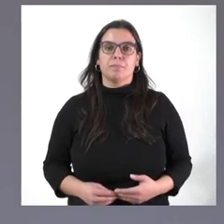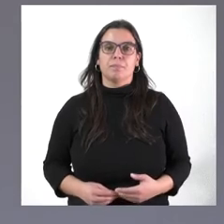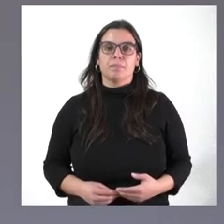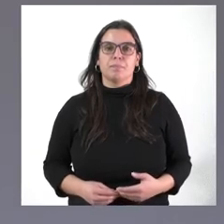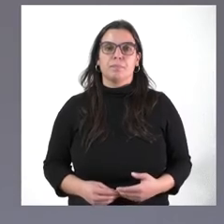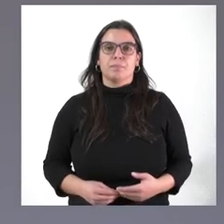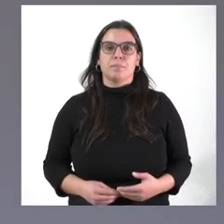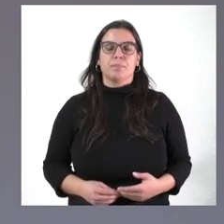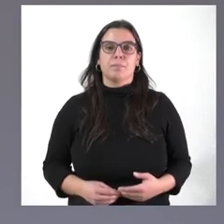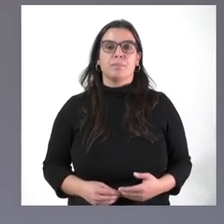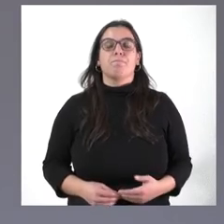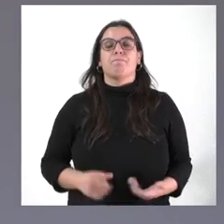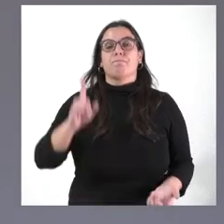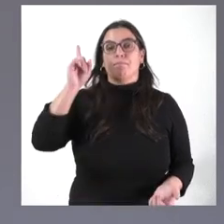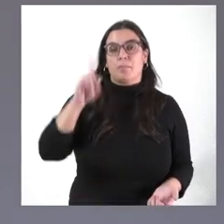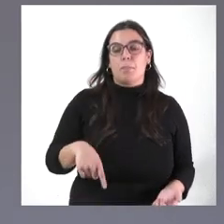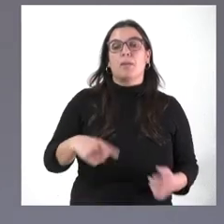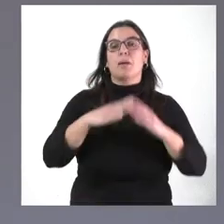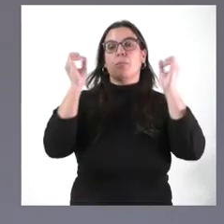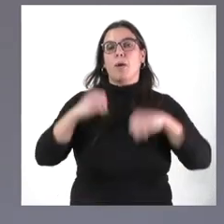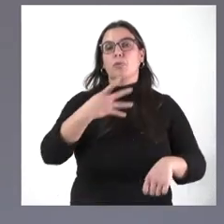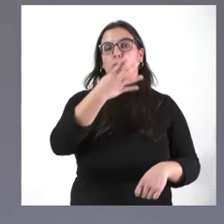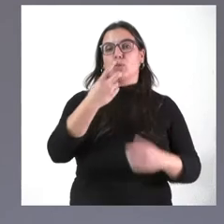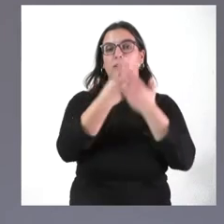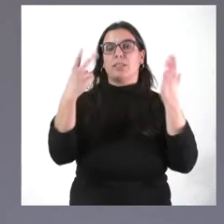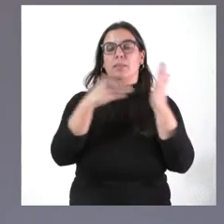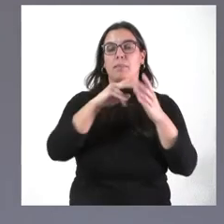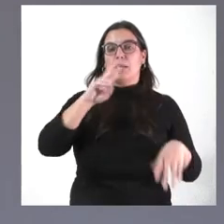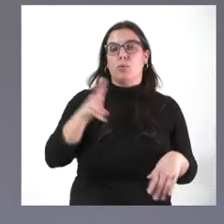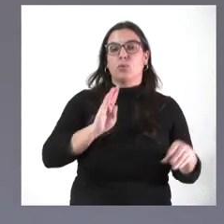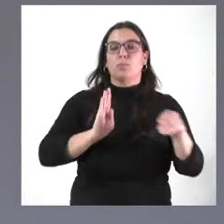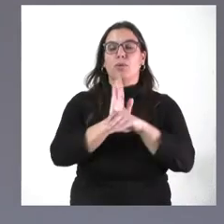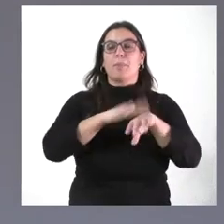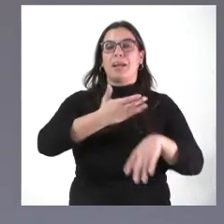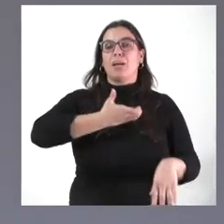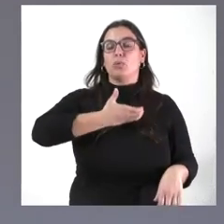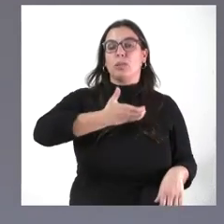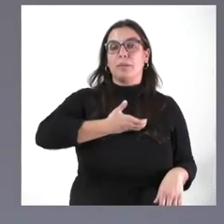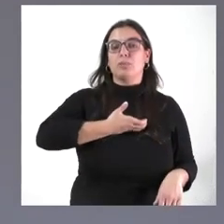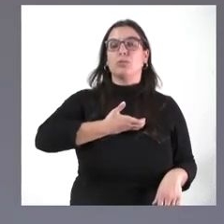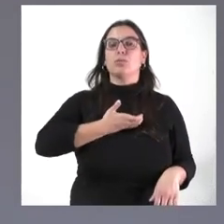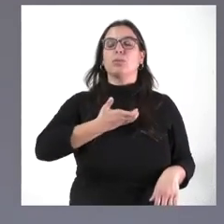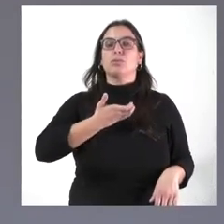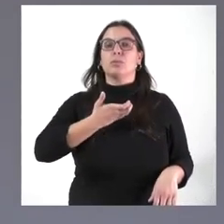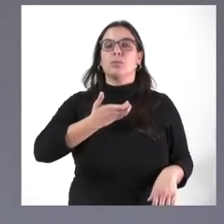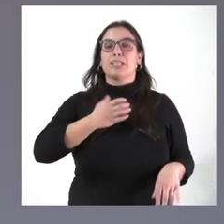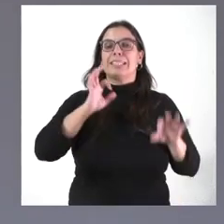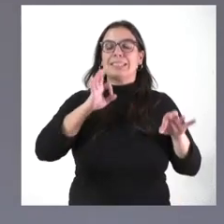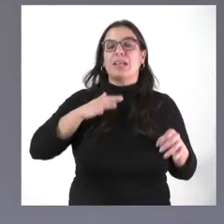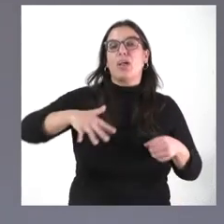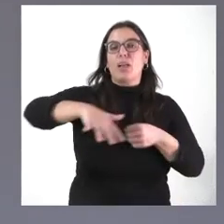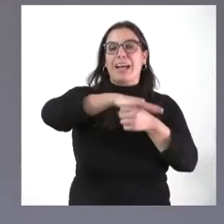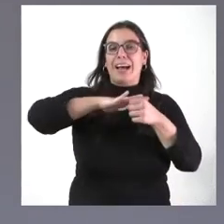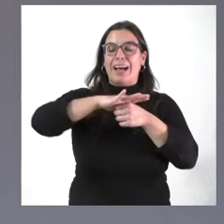también aprobamos 417.000 euros de subvenciones a los ayuntamientos que están en las áreas de influencias